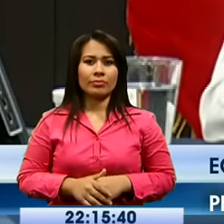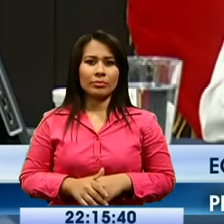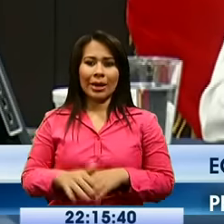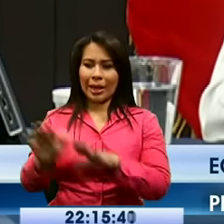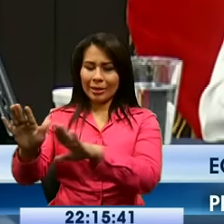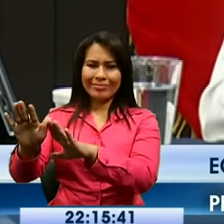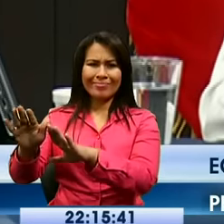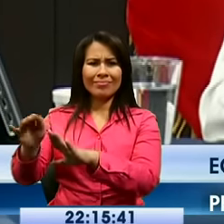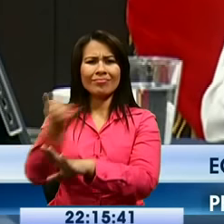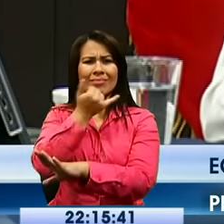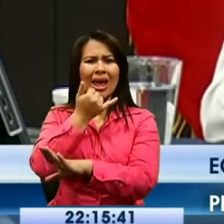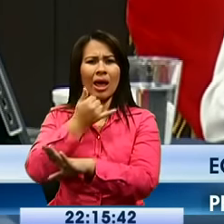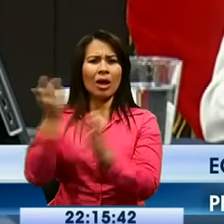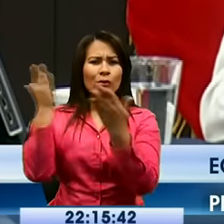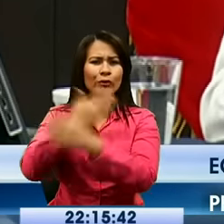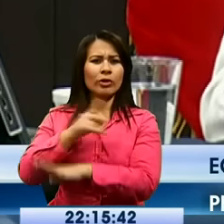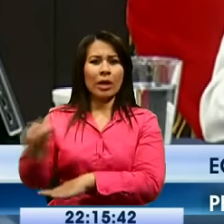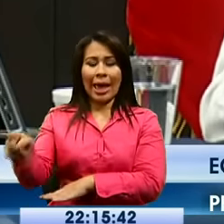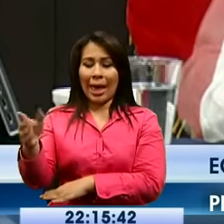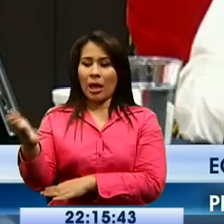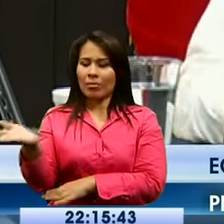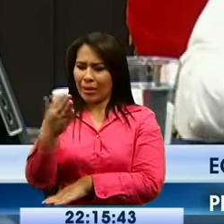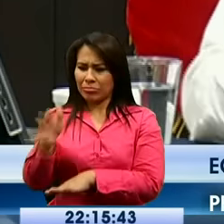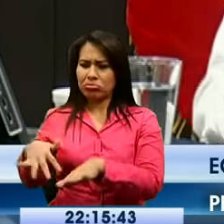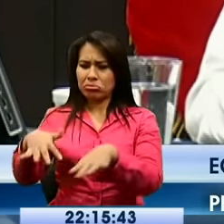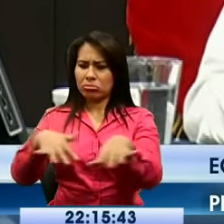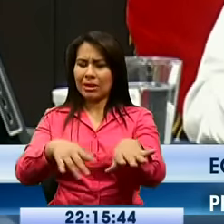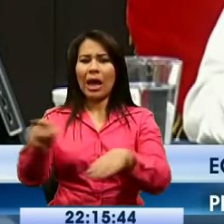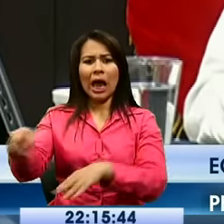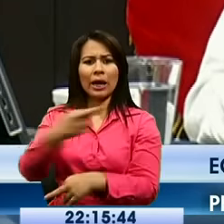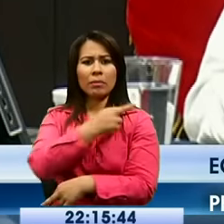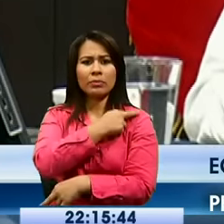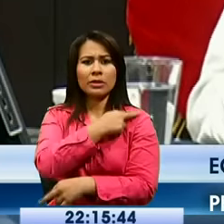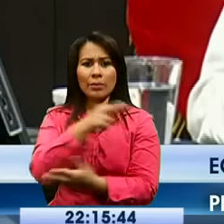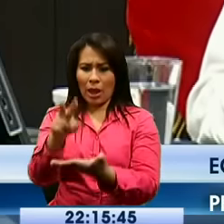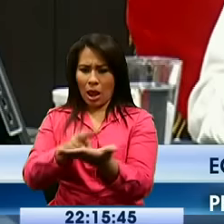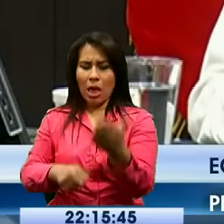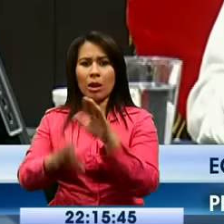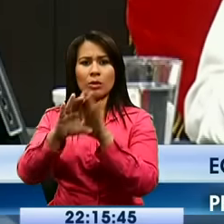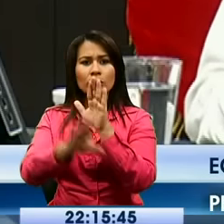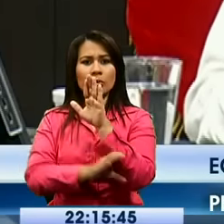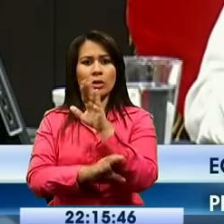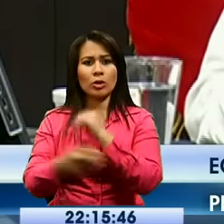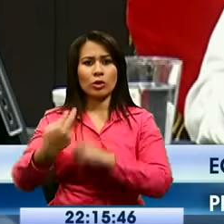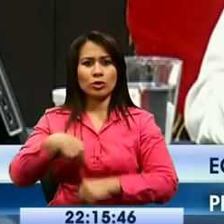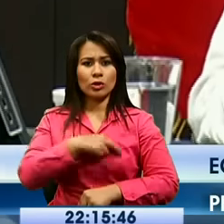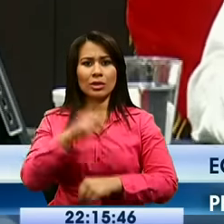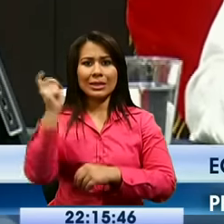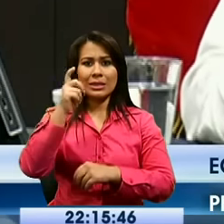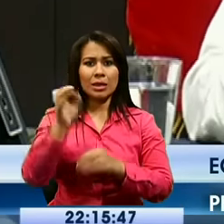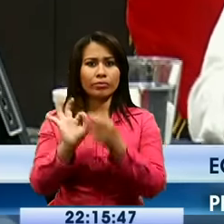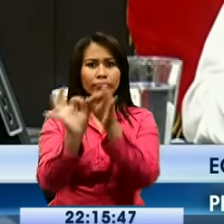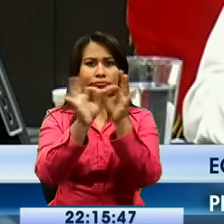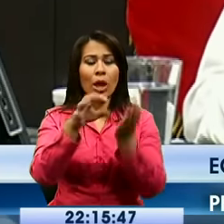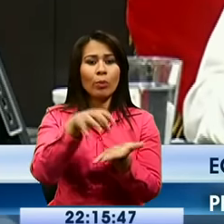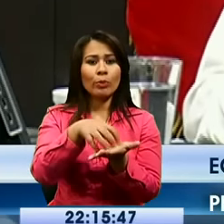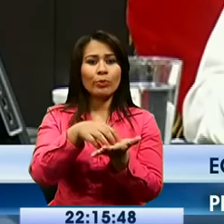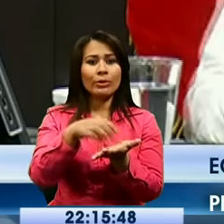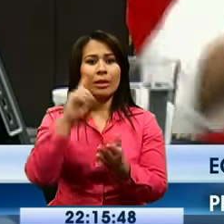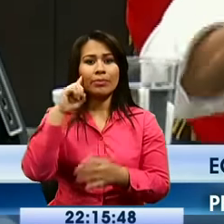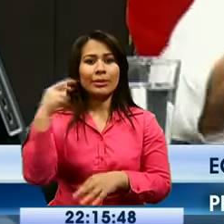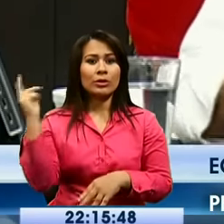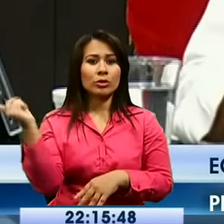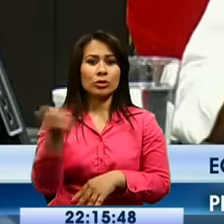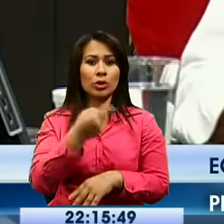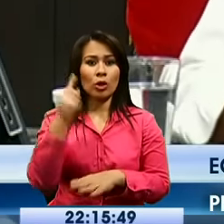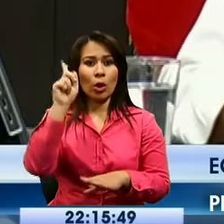Constitución para que marche contra él mismo. Esa es su responsabilidad, la reactivación provincial, no del gobierno nacional. Pero